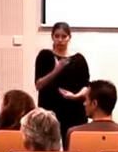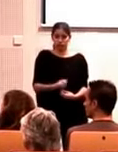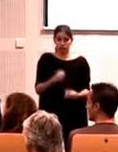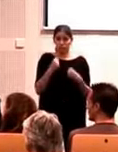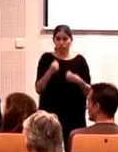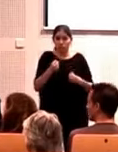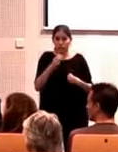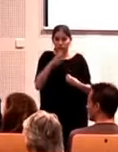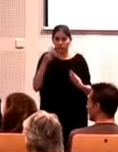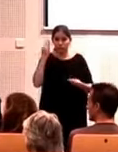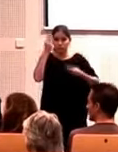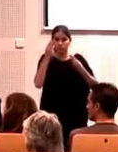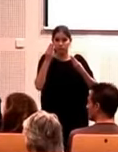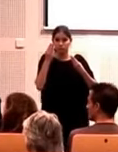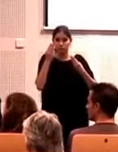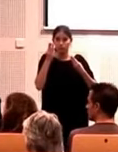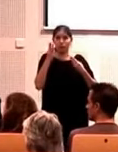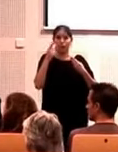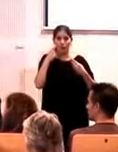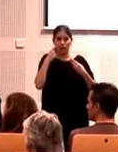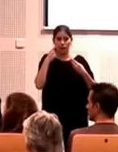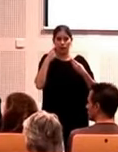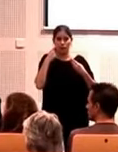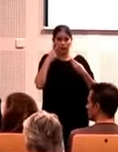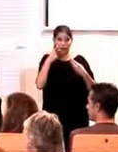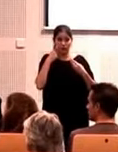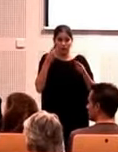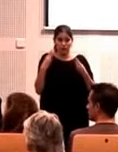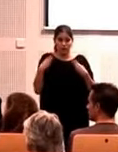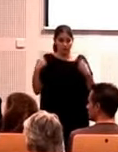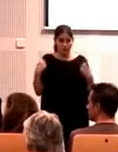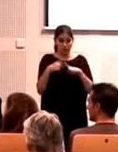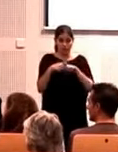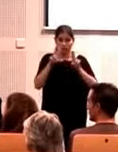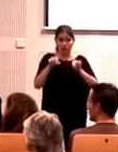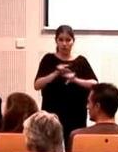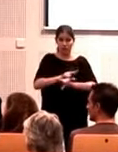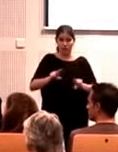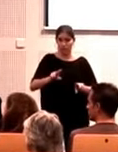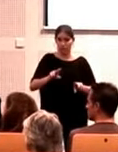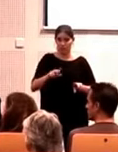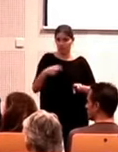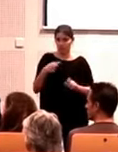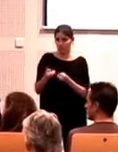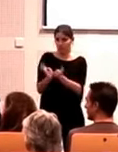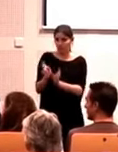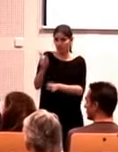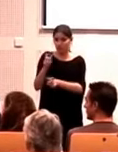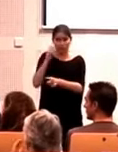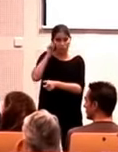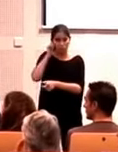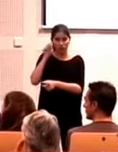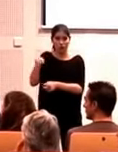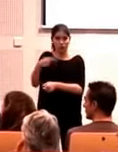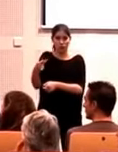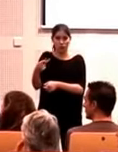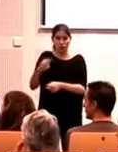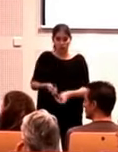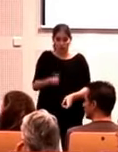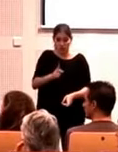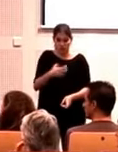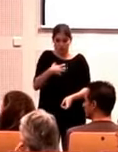Porque pensé, Francesc, se te ha acabado la vida sexual. O sea, no hay ninguna mujer que querrá estar contigo. No se te levanta, no